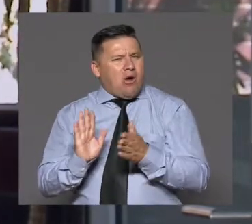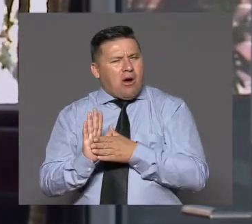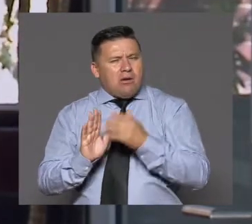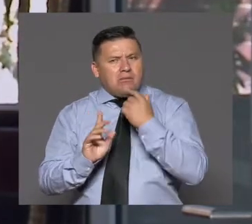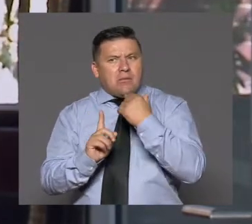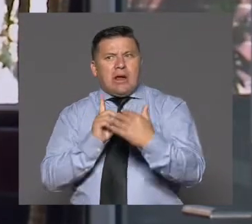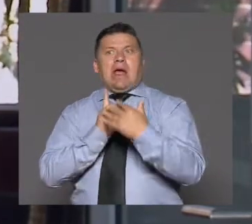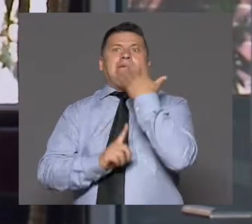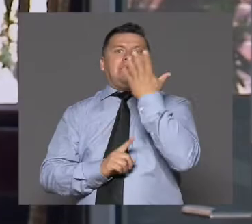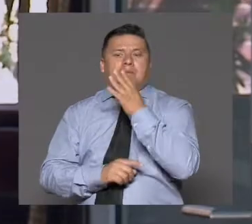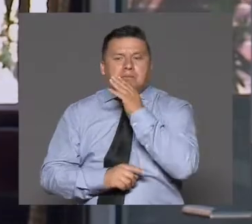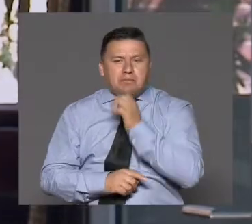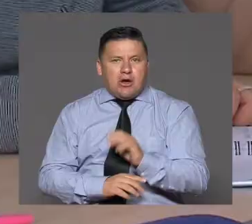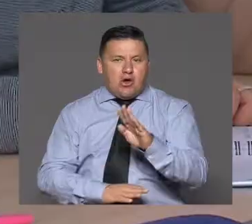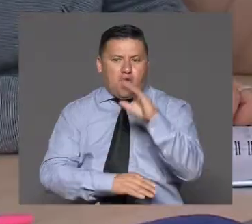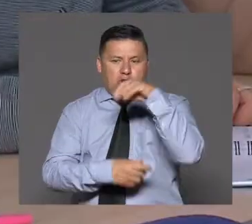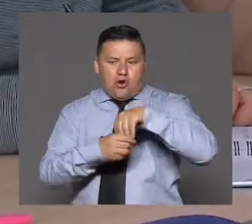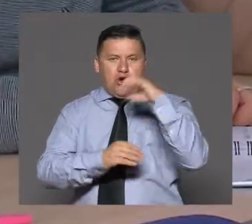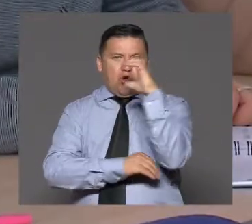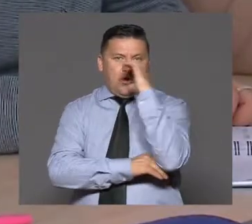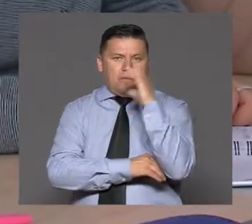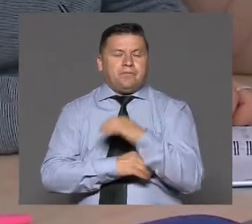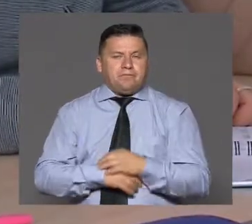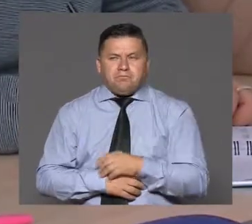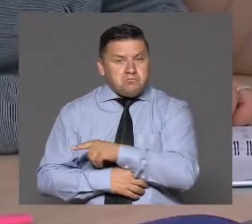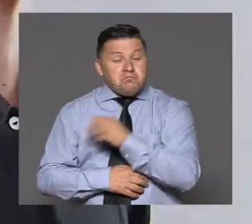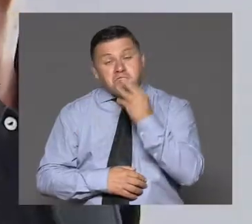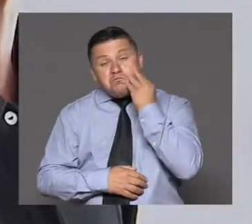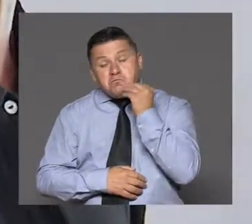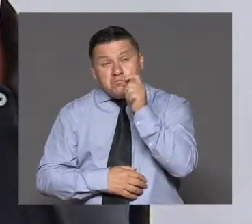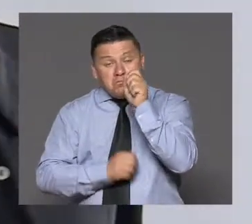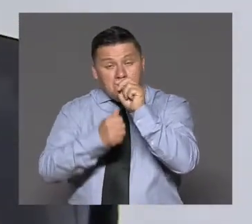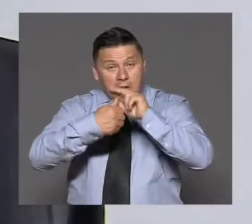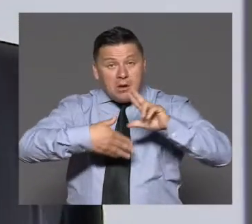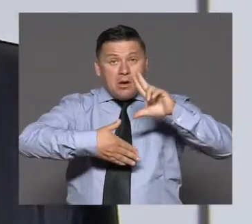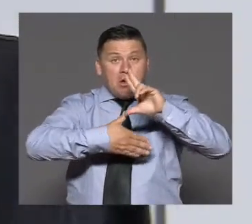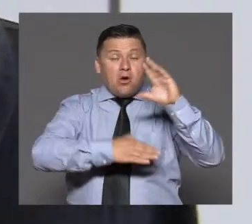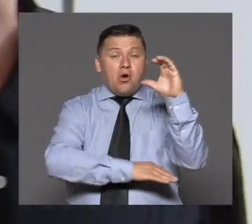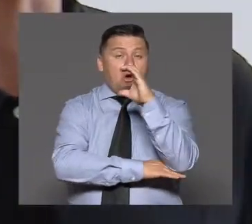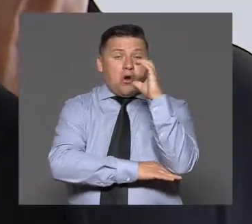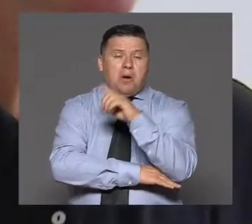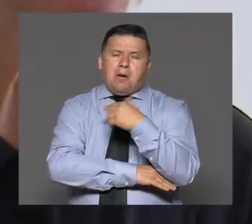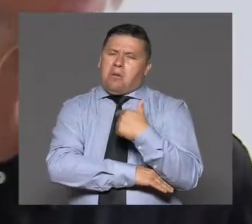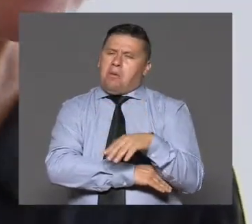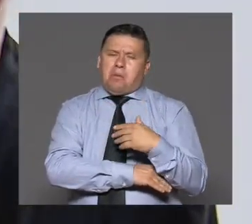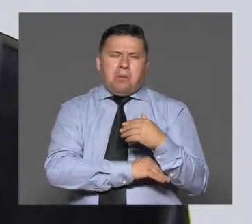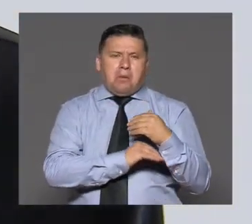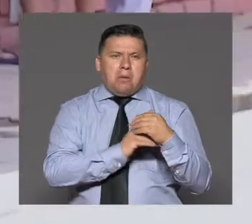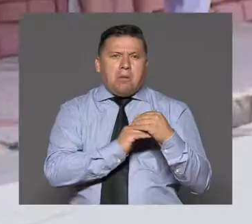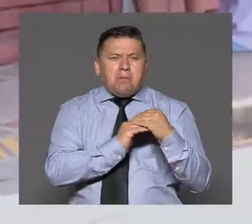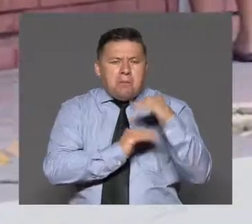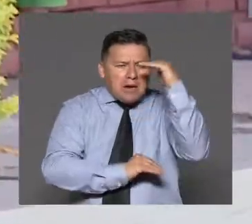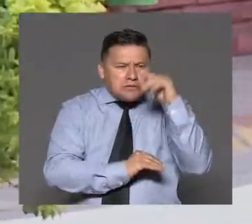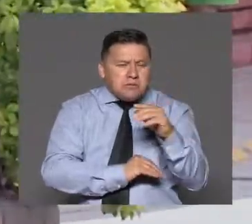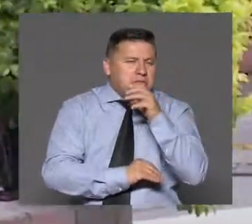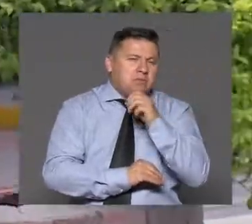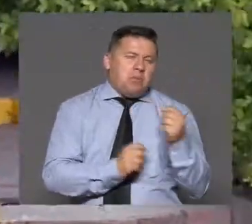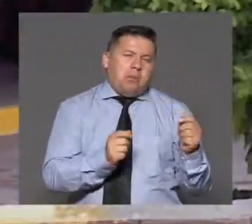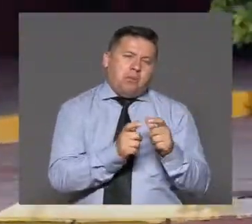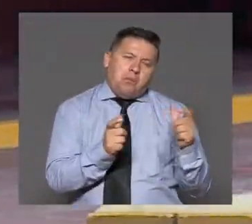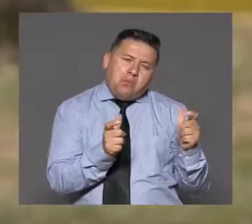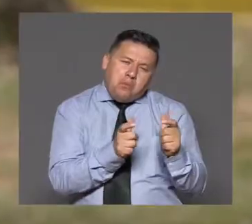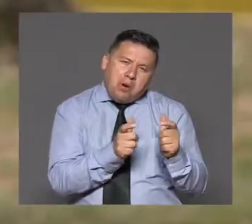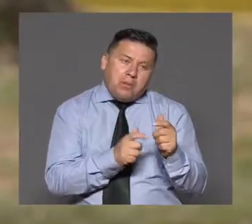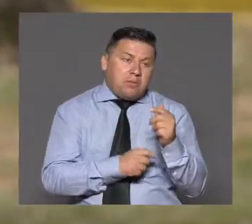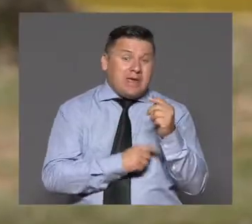de vejez en Colombia. Menciona la experta que de Latinoamérica, Colombia es el país que menos adultos mayores tiene pensionados.